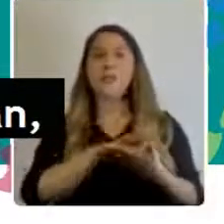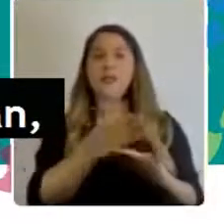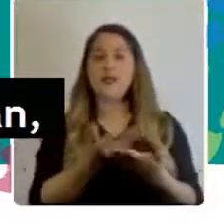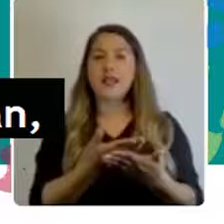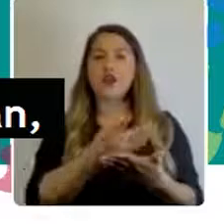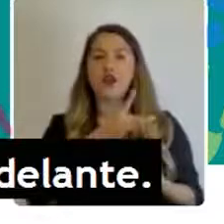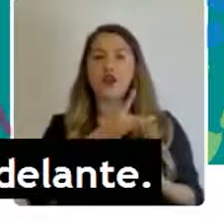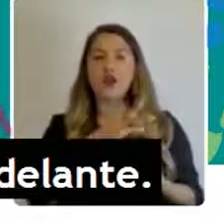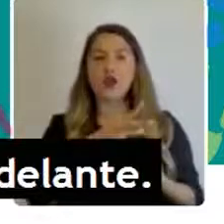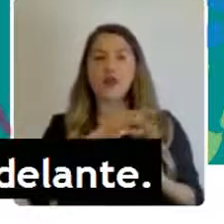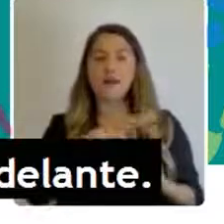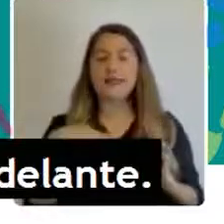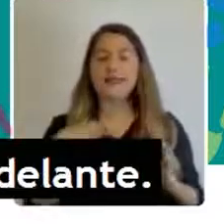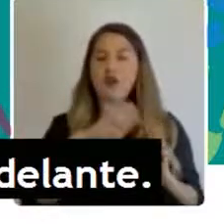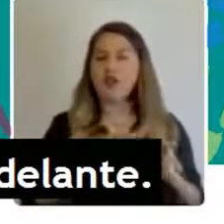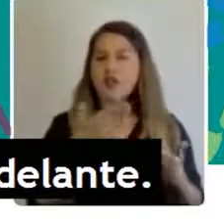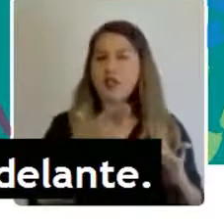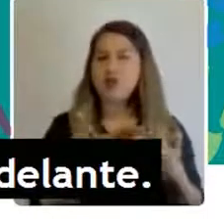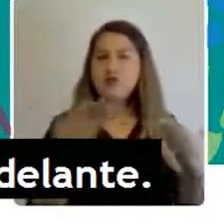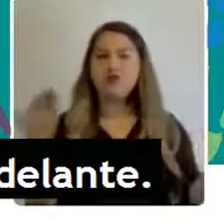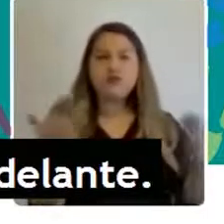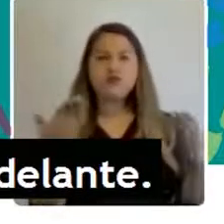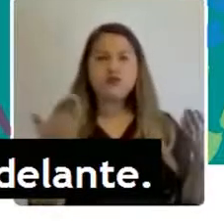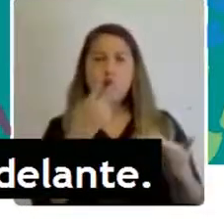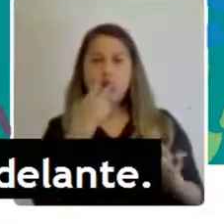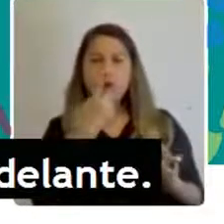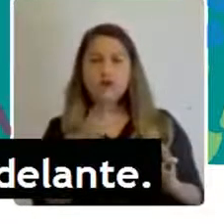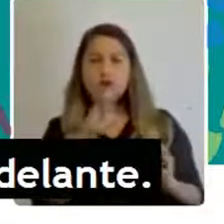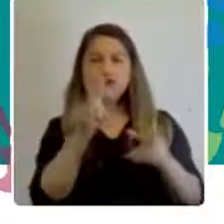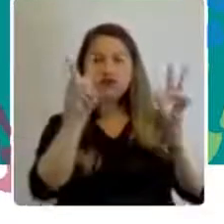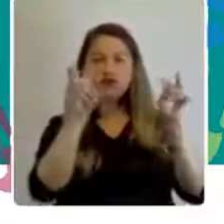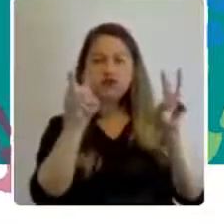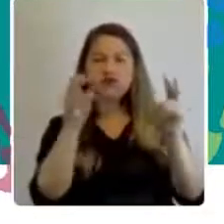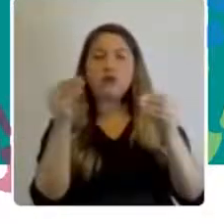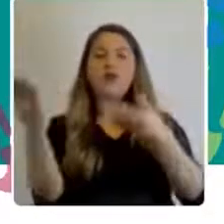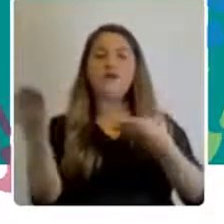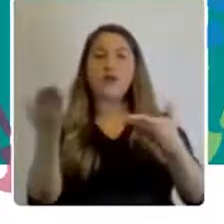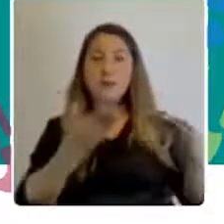aborda este tema. Doctor Sepúlveda, bienvenido entonces y adelante.